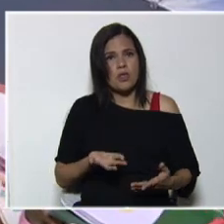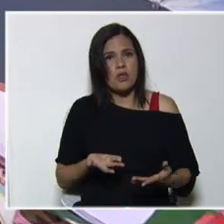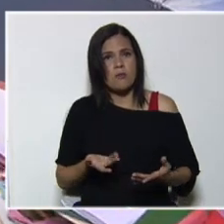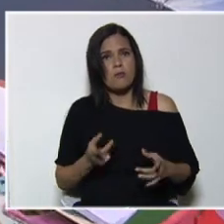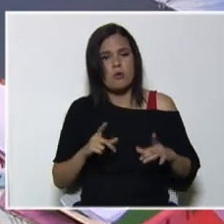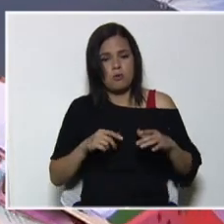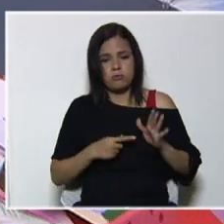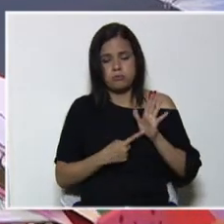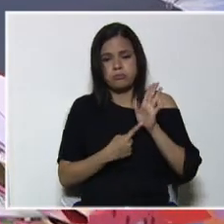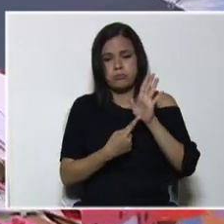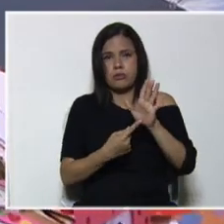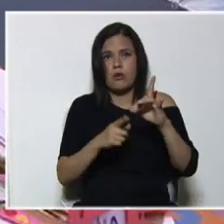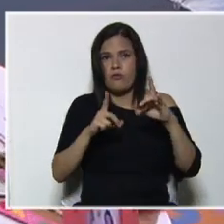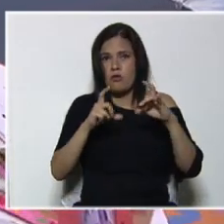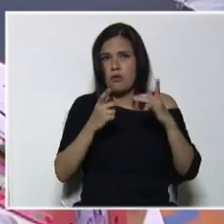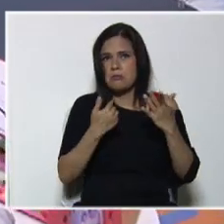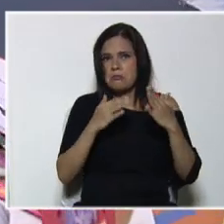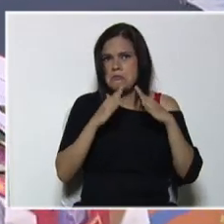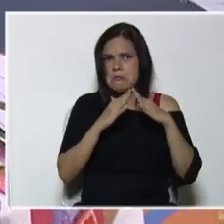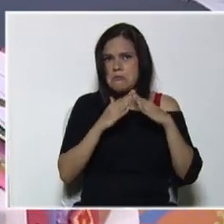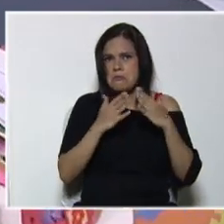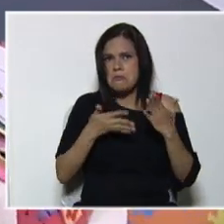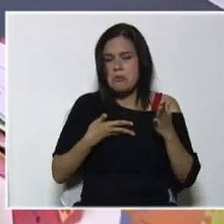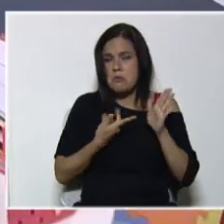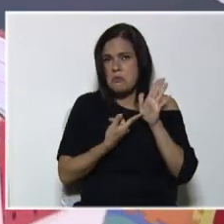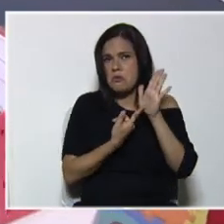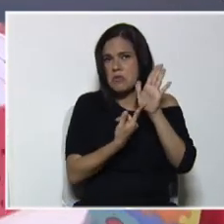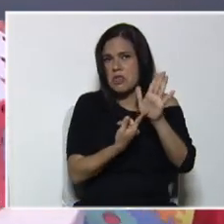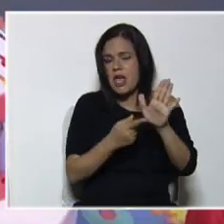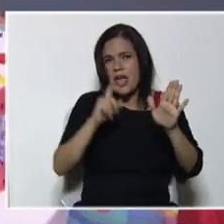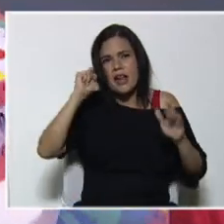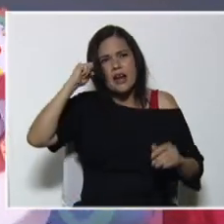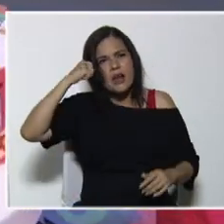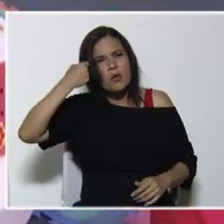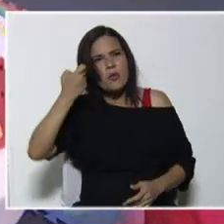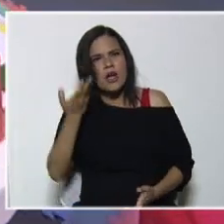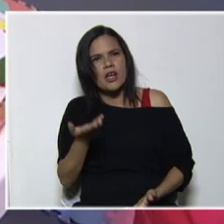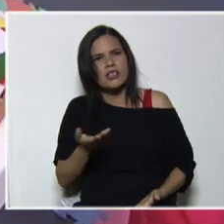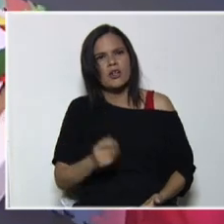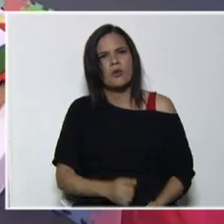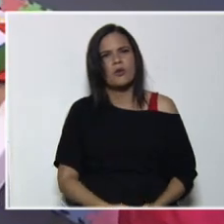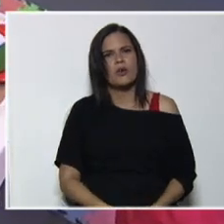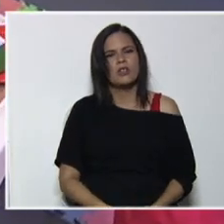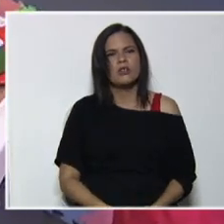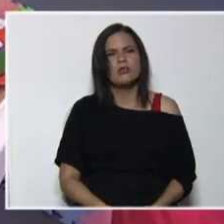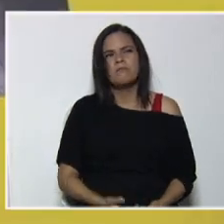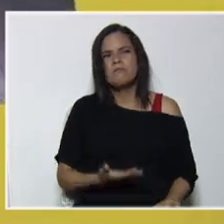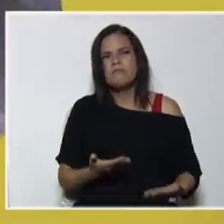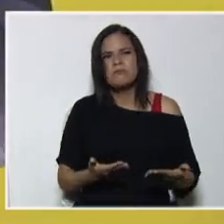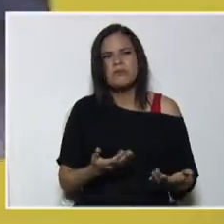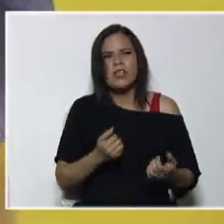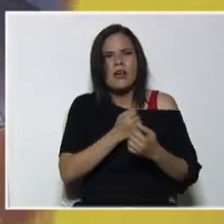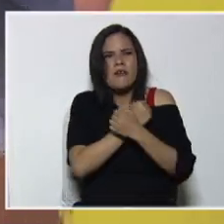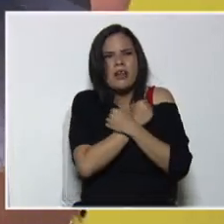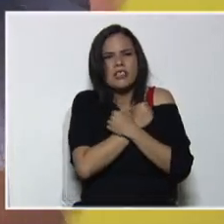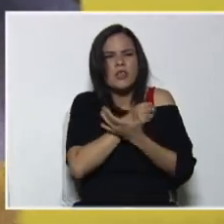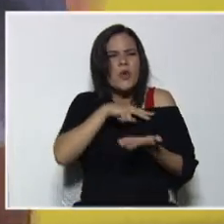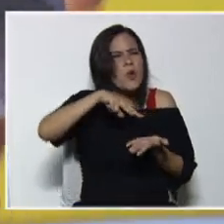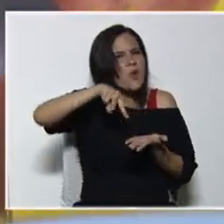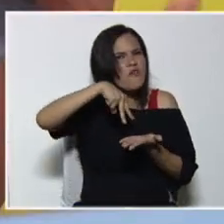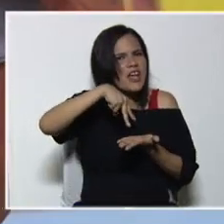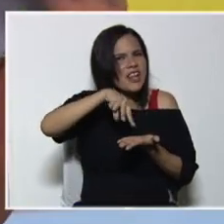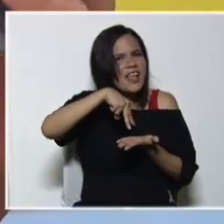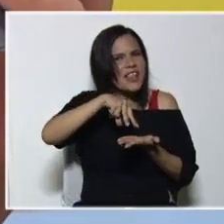algunas fotos en casa, le podemos mostrar. Recuerdan cuando estuvimos abrazándonos o